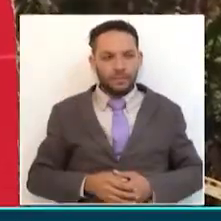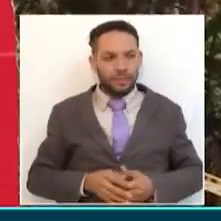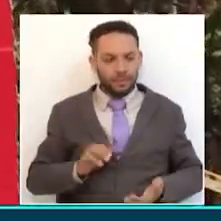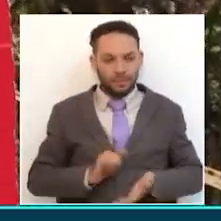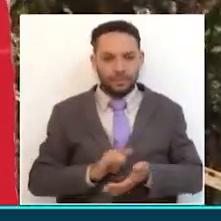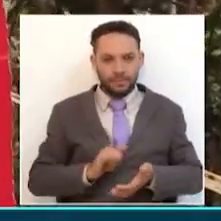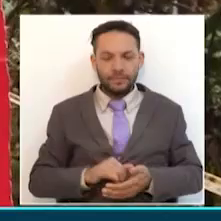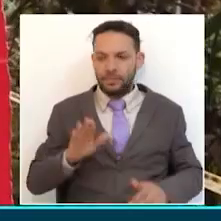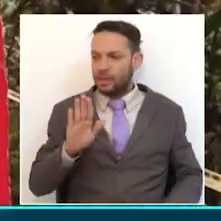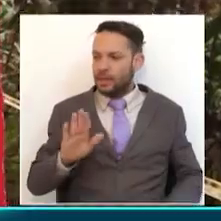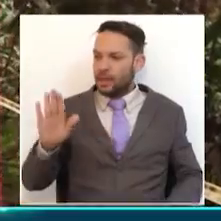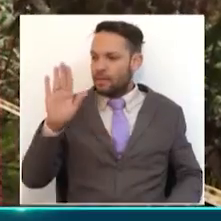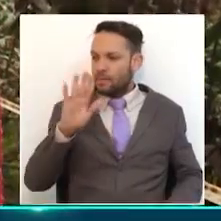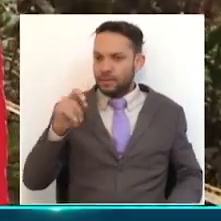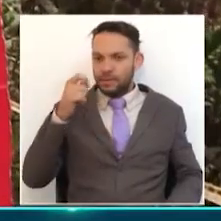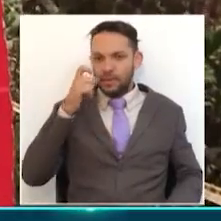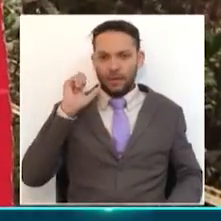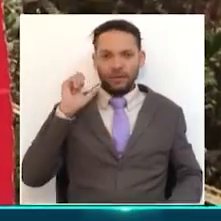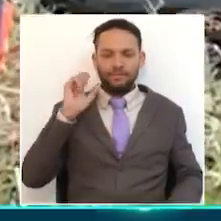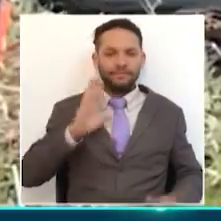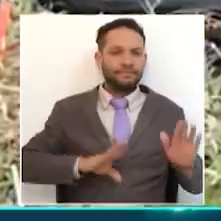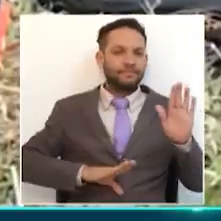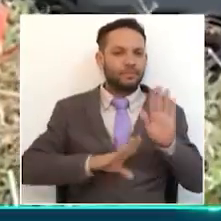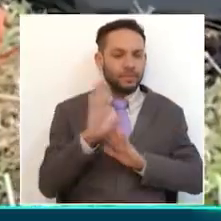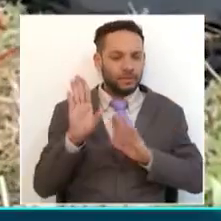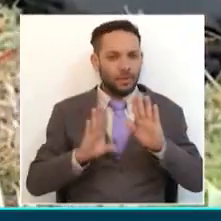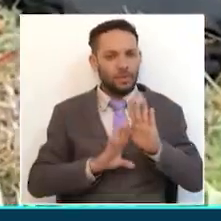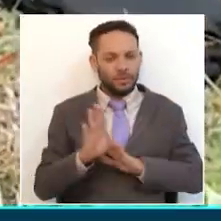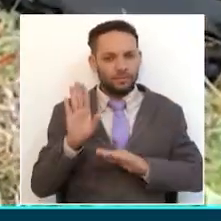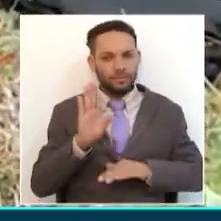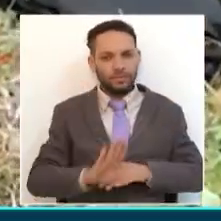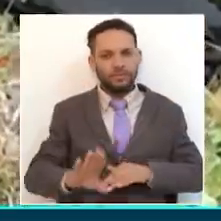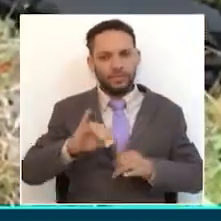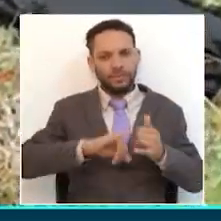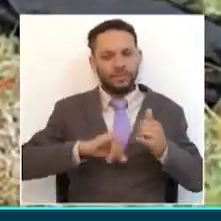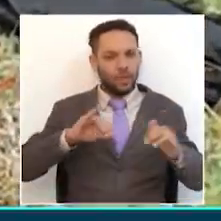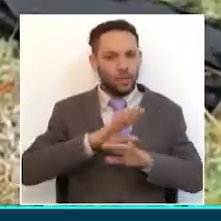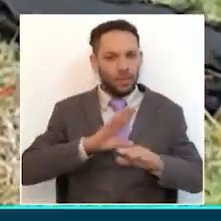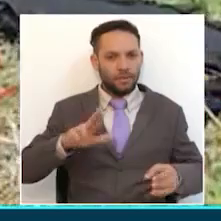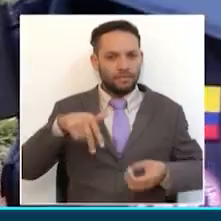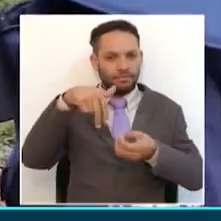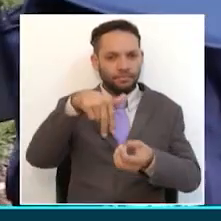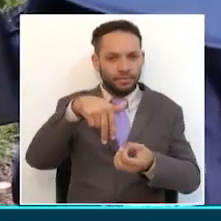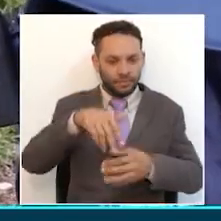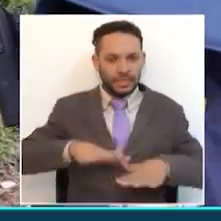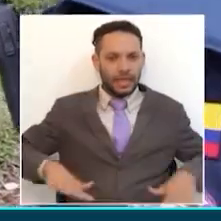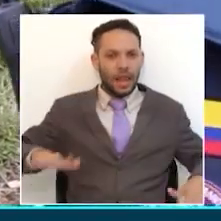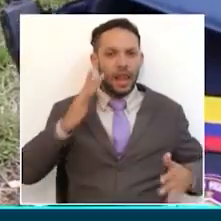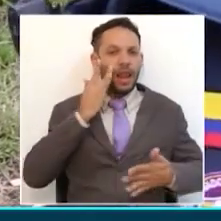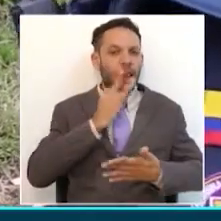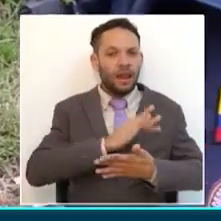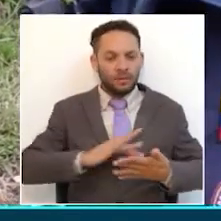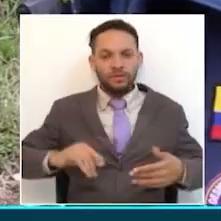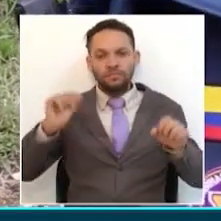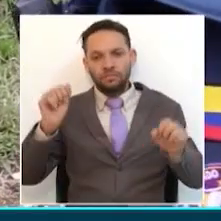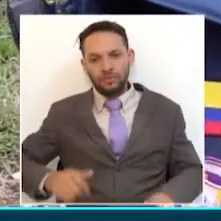departamento de Caldas es un logro muy importante tener más municipios libres de minas antipersonas, lo que avala que esta es una zona donde hay una